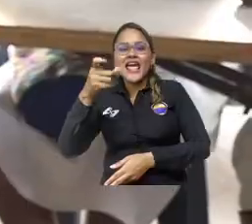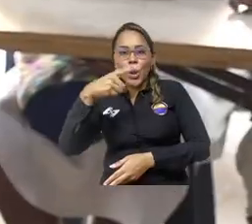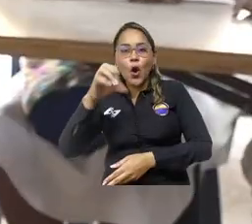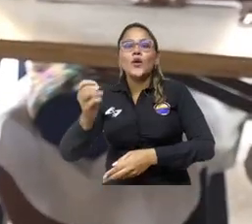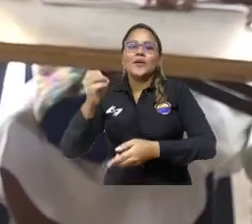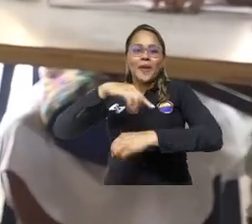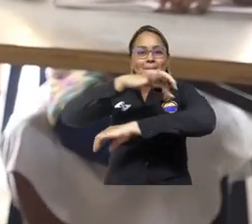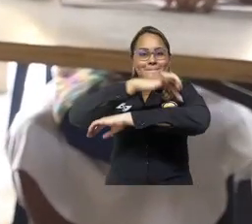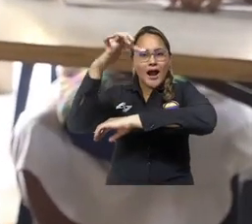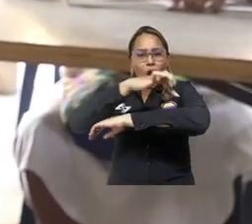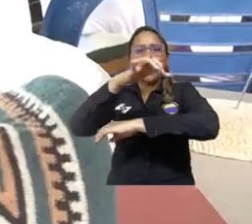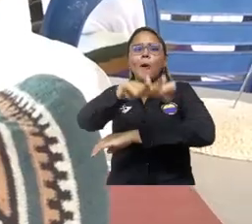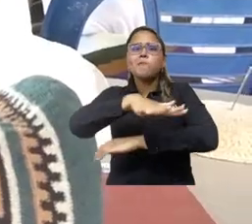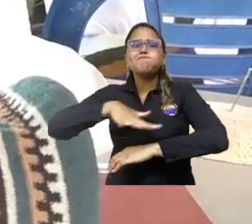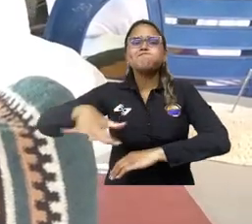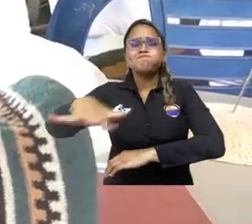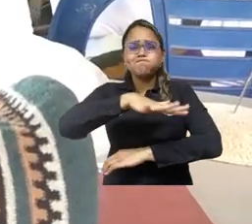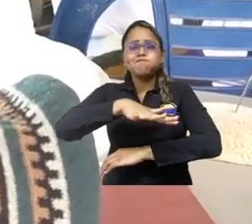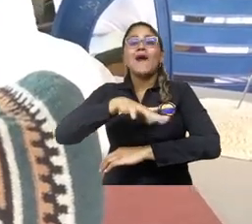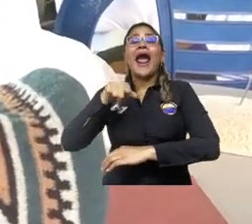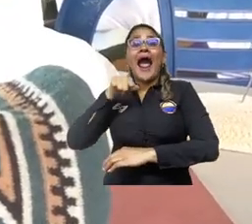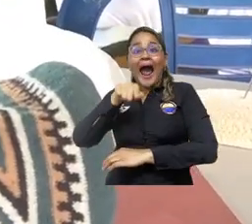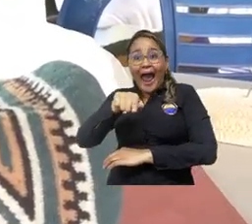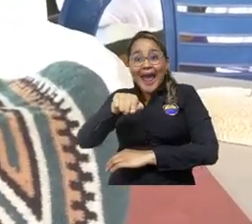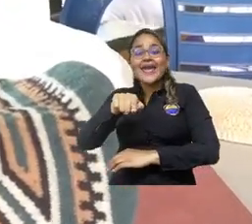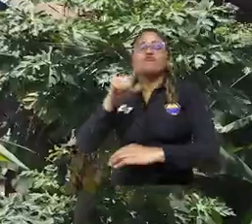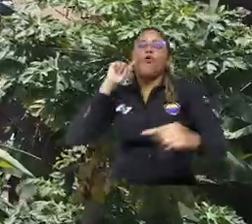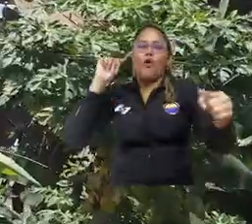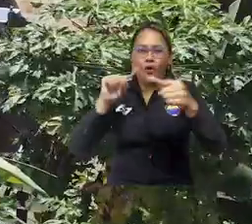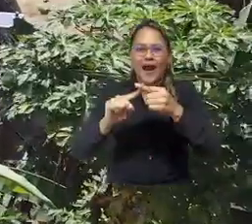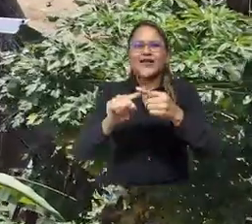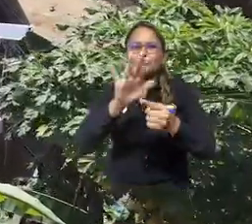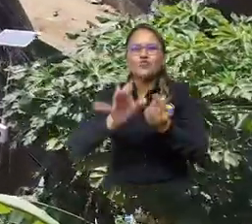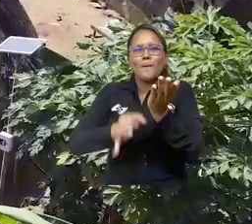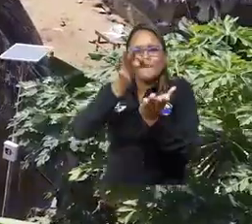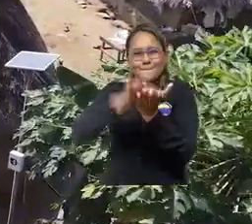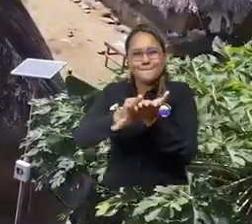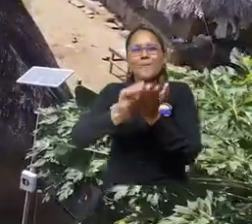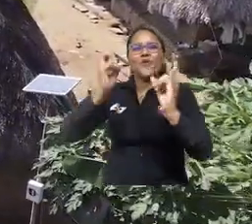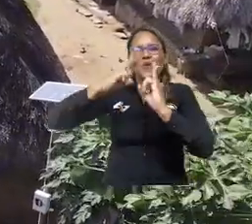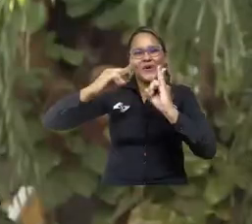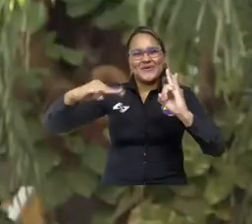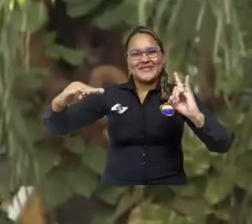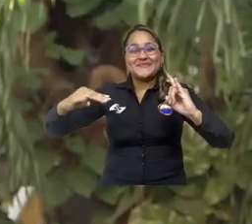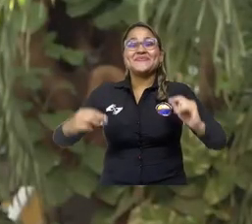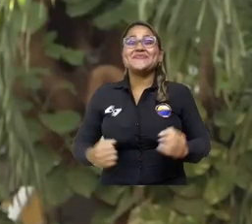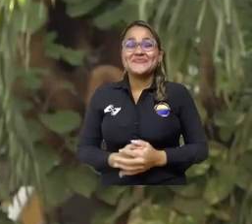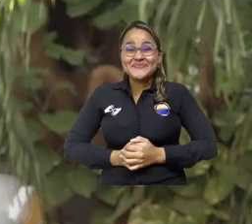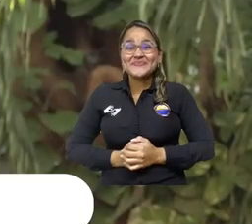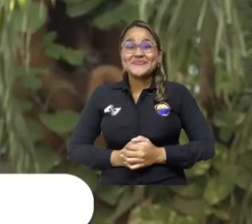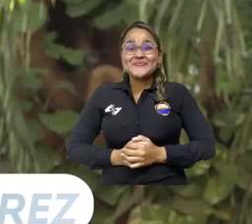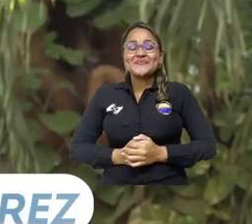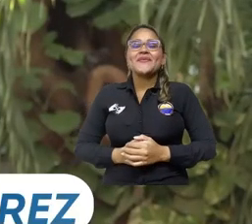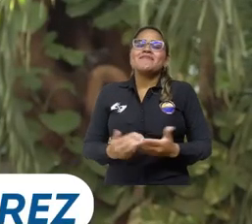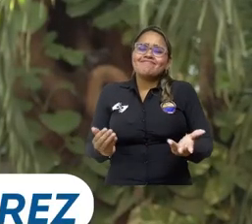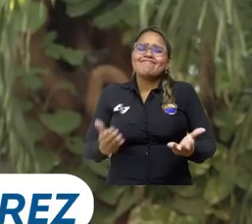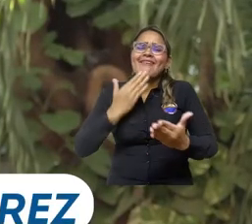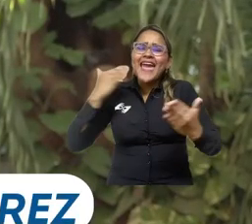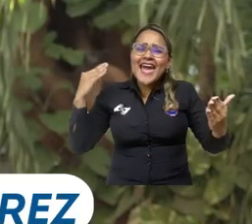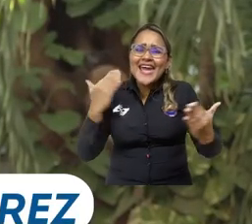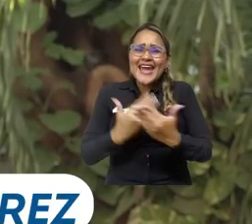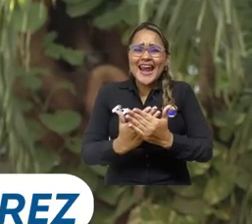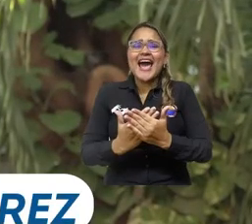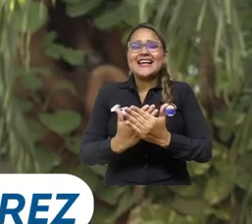a construir la primera sede intercultural en territorio de la Universidad del Magdalena. Agradecemos a aquellas personas que siempre se